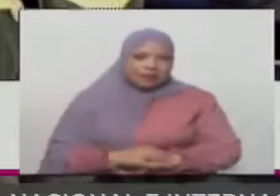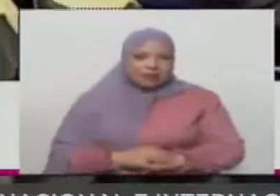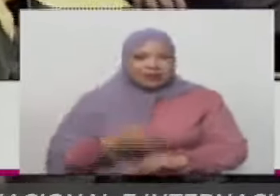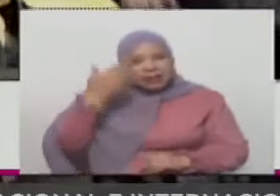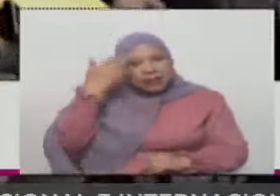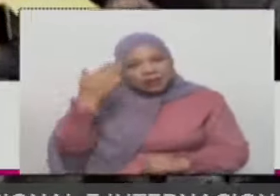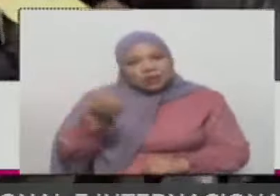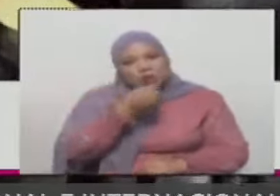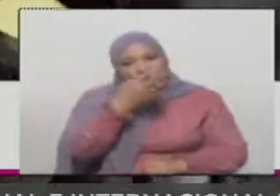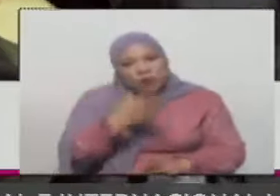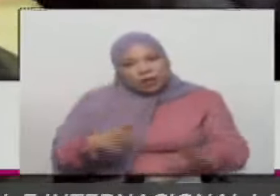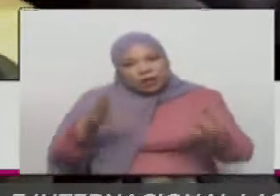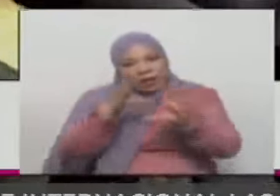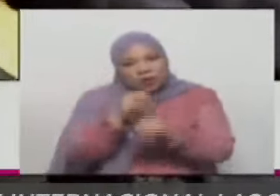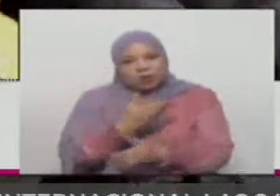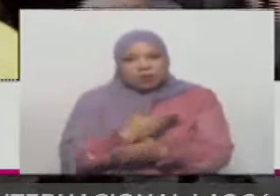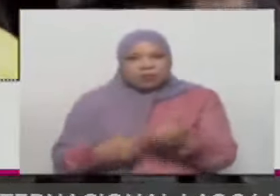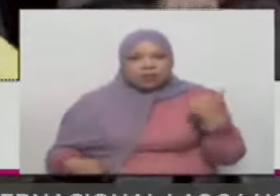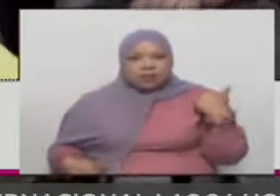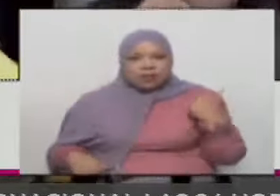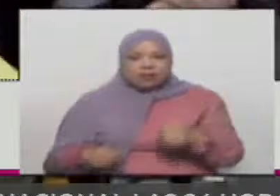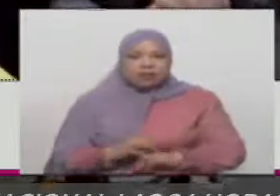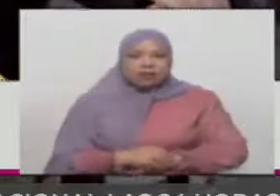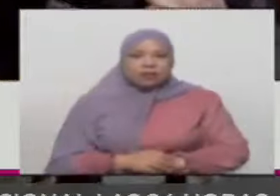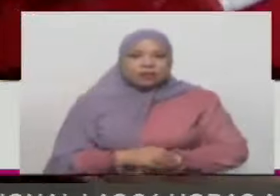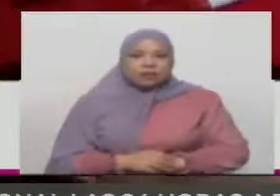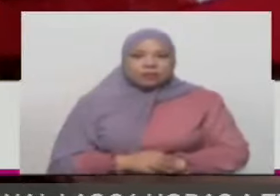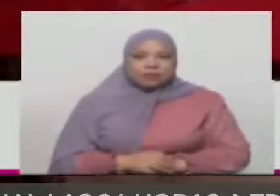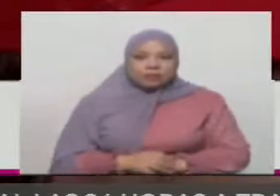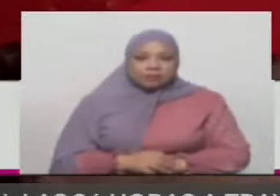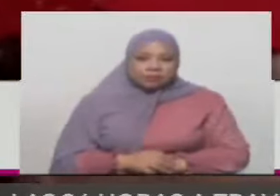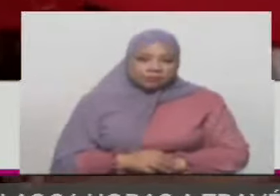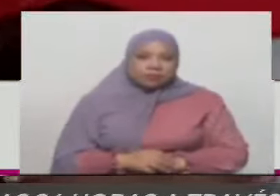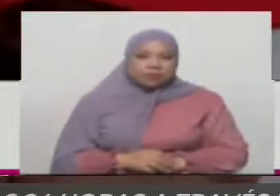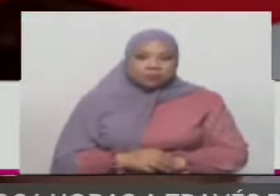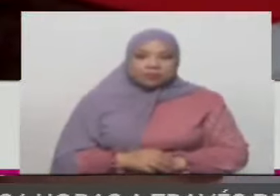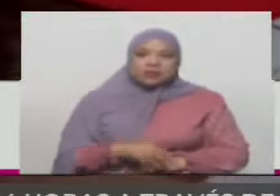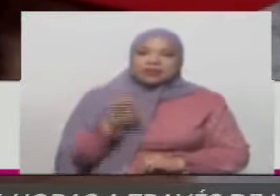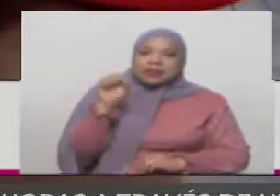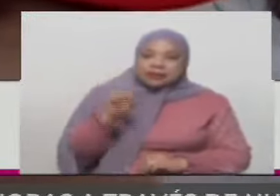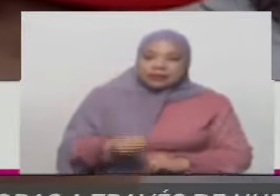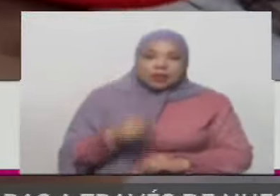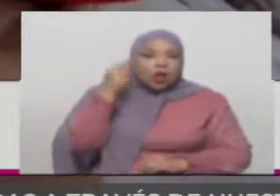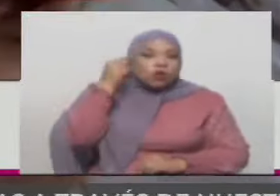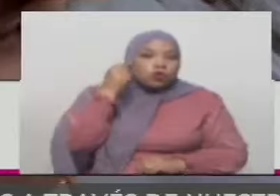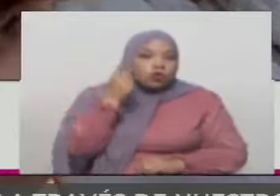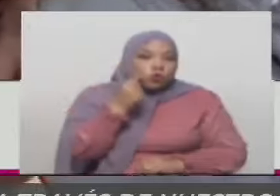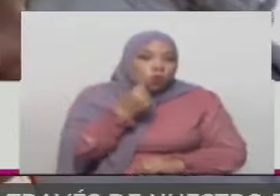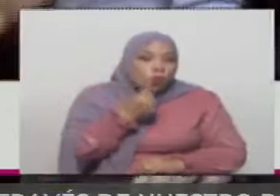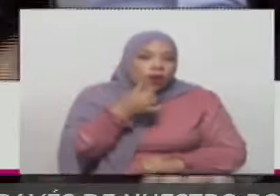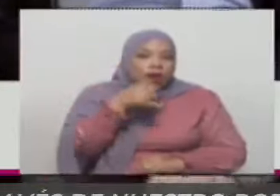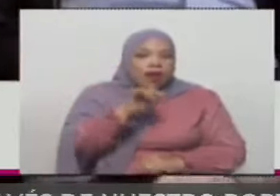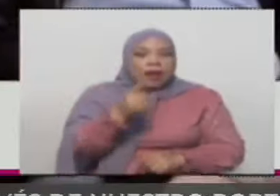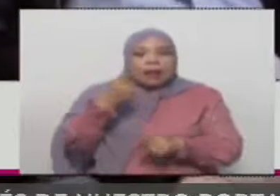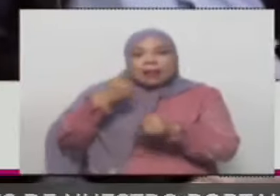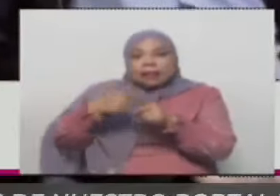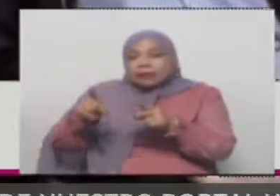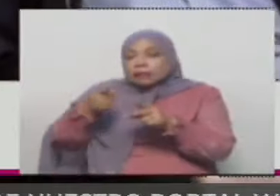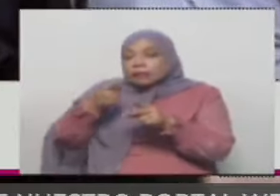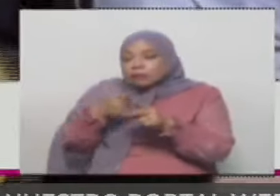Saludos, buenas noches, presidente. Bueno, sí, en Sucre, donde además hay una